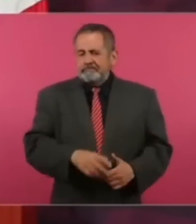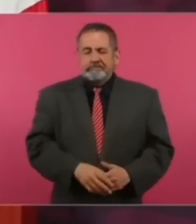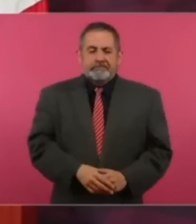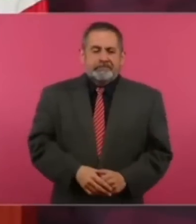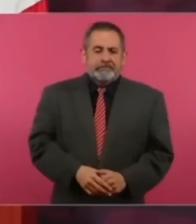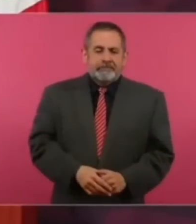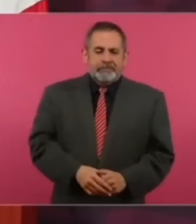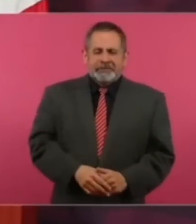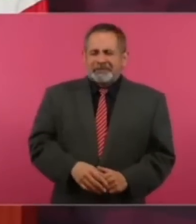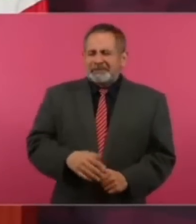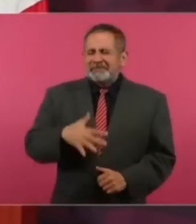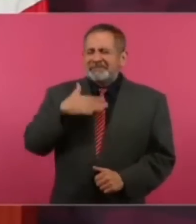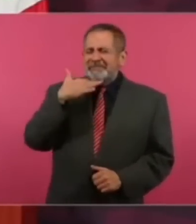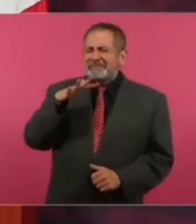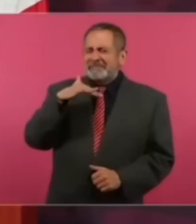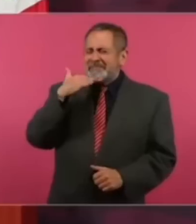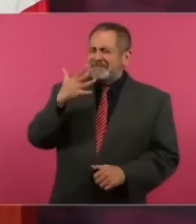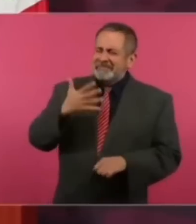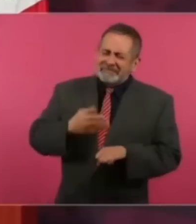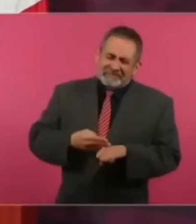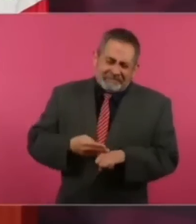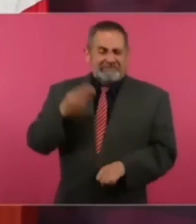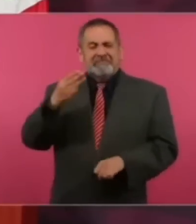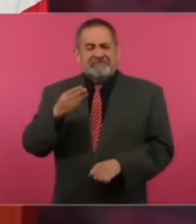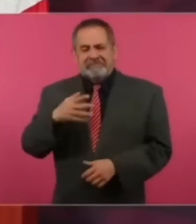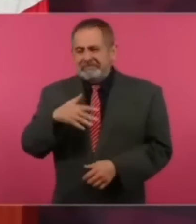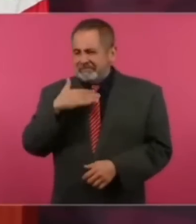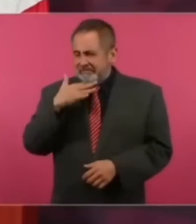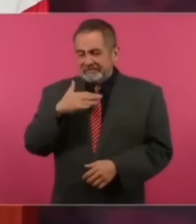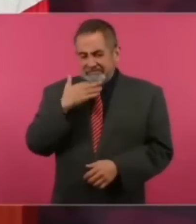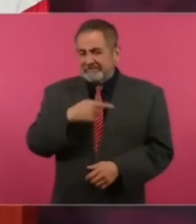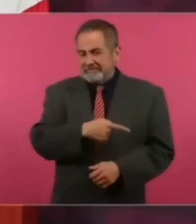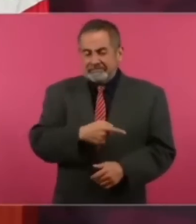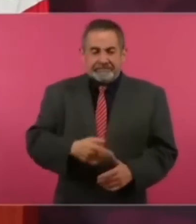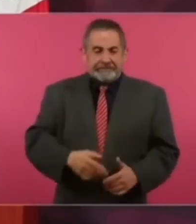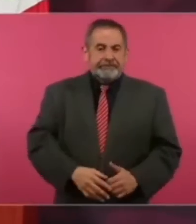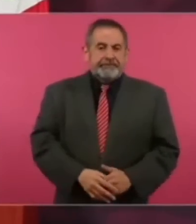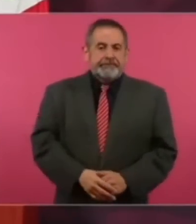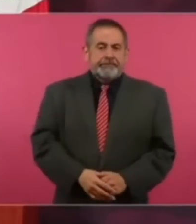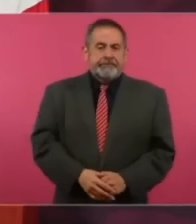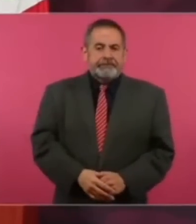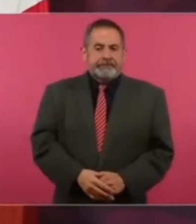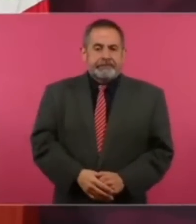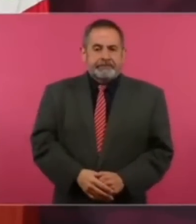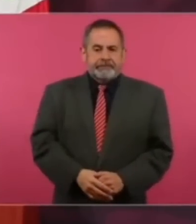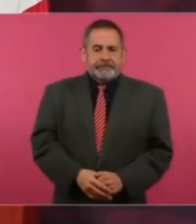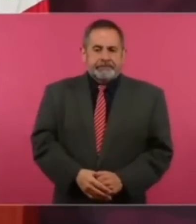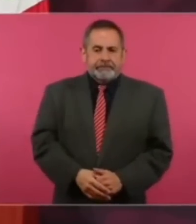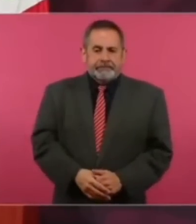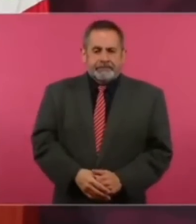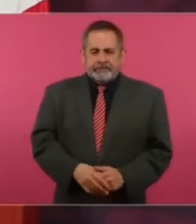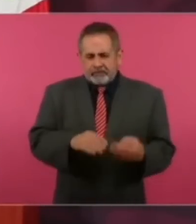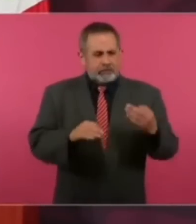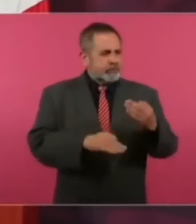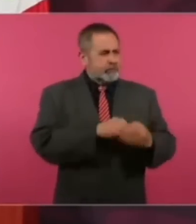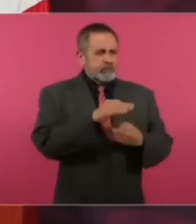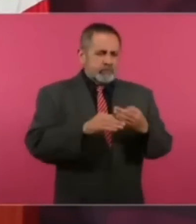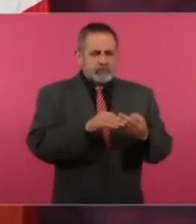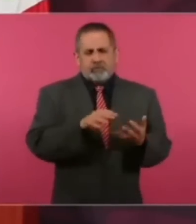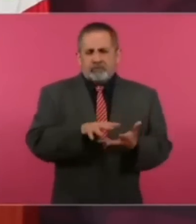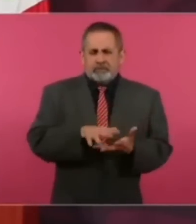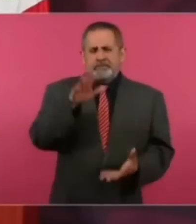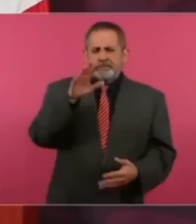Y muy corruptos, muy corruptos. No todos, la